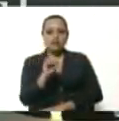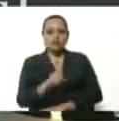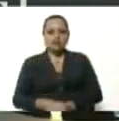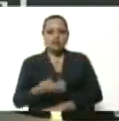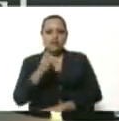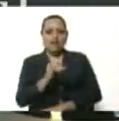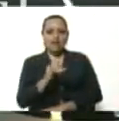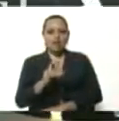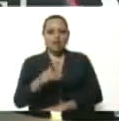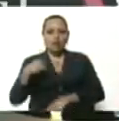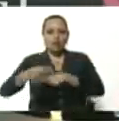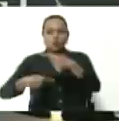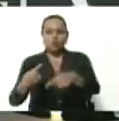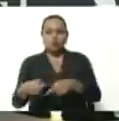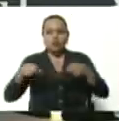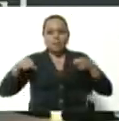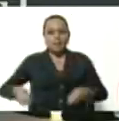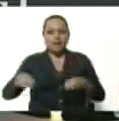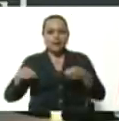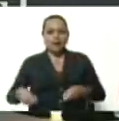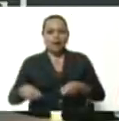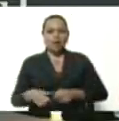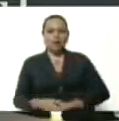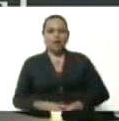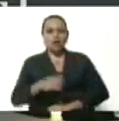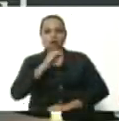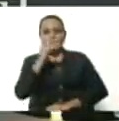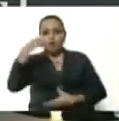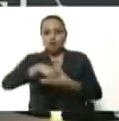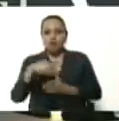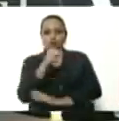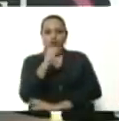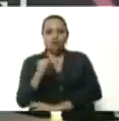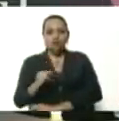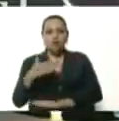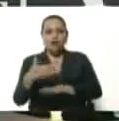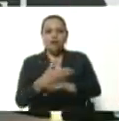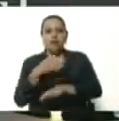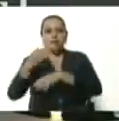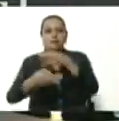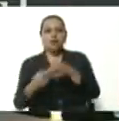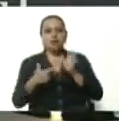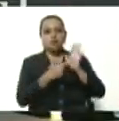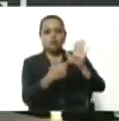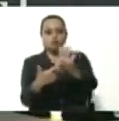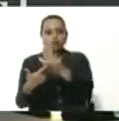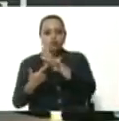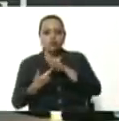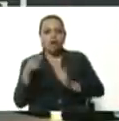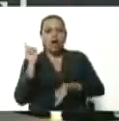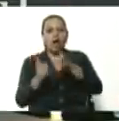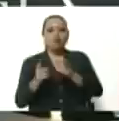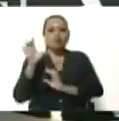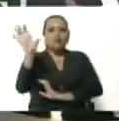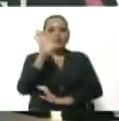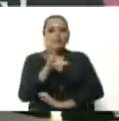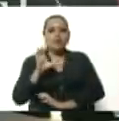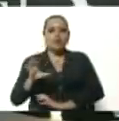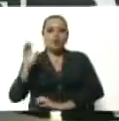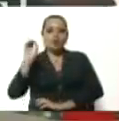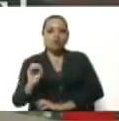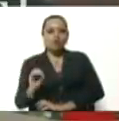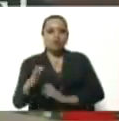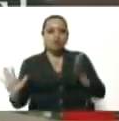del foco del mercado de las pulgas que habíamos hablado, la proyección en algunos estados de Occidente de